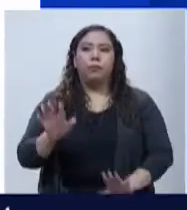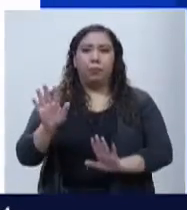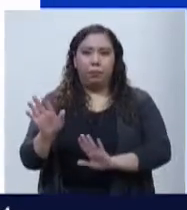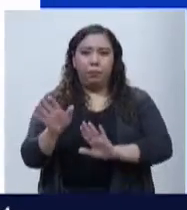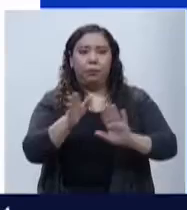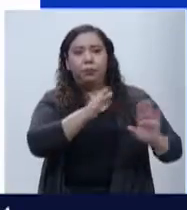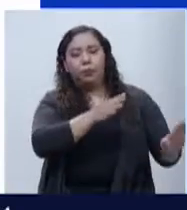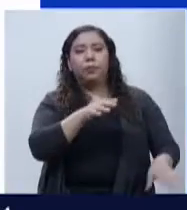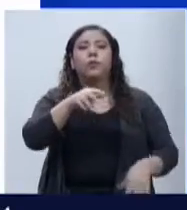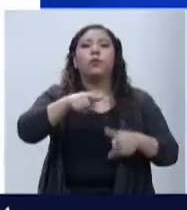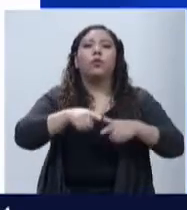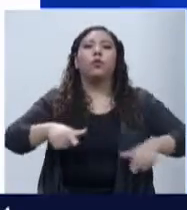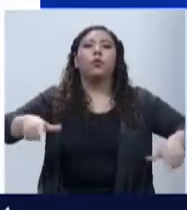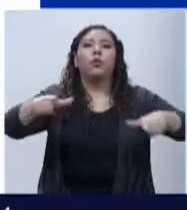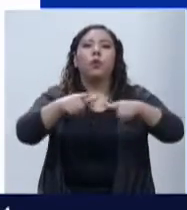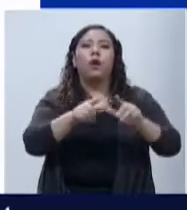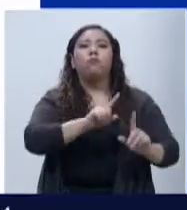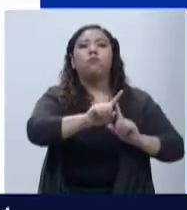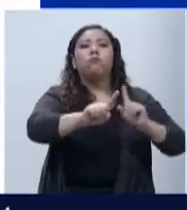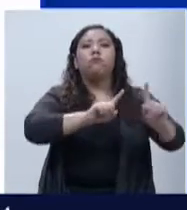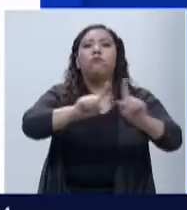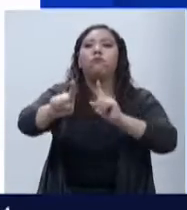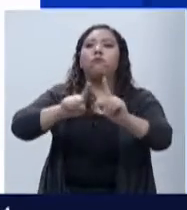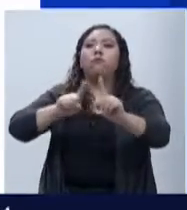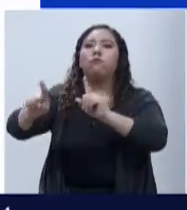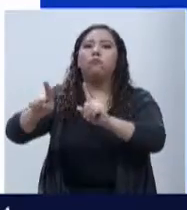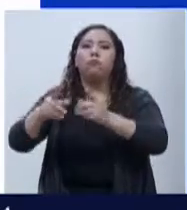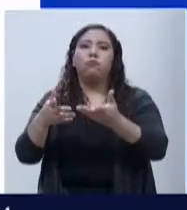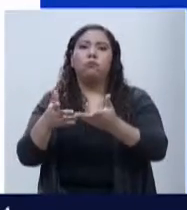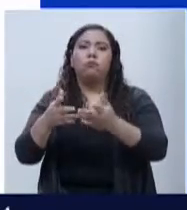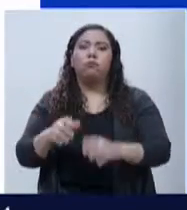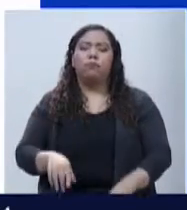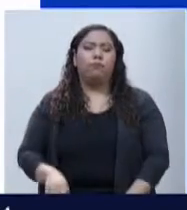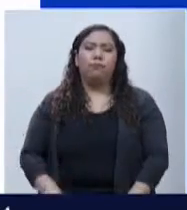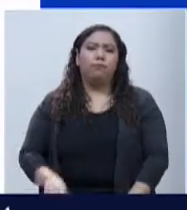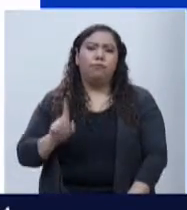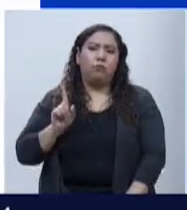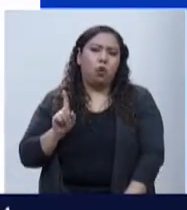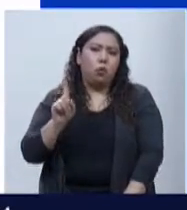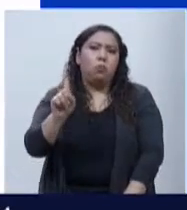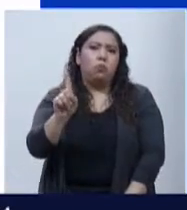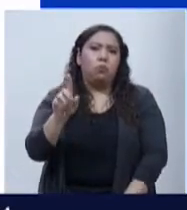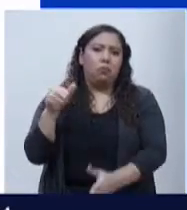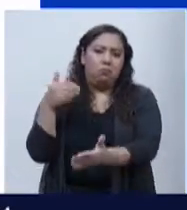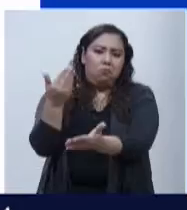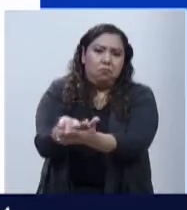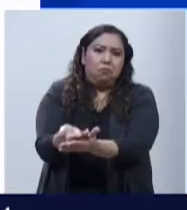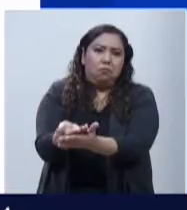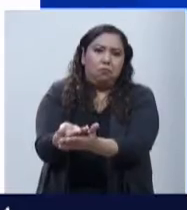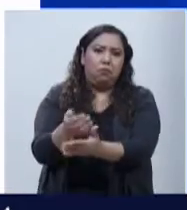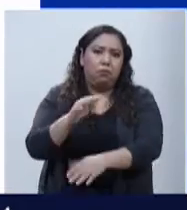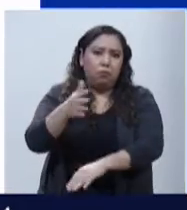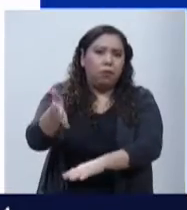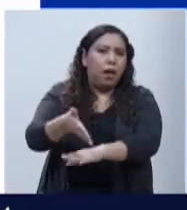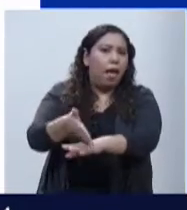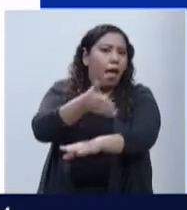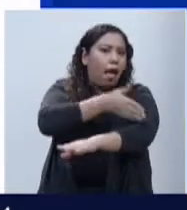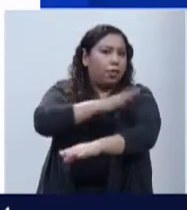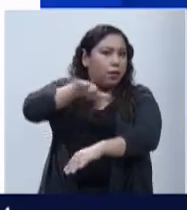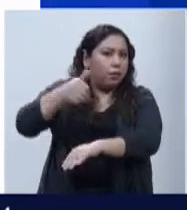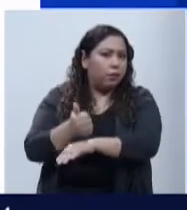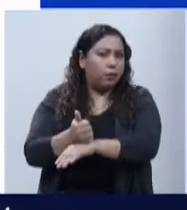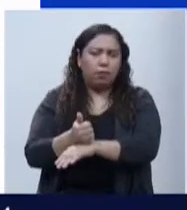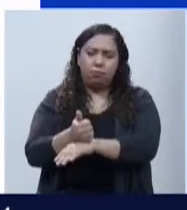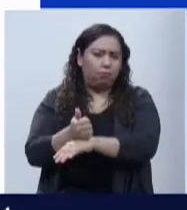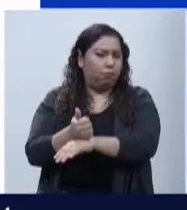vacunación de modalidad peatonal se continúan atendiendo mediante orden de llegada entre ellos